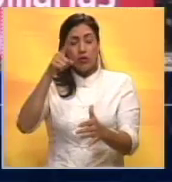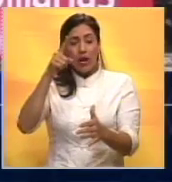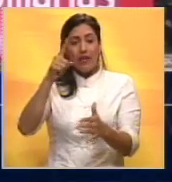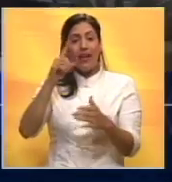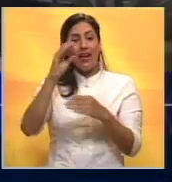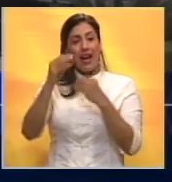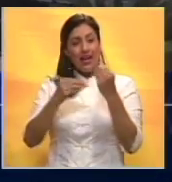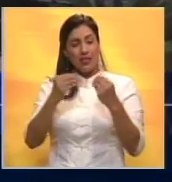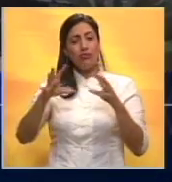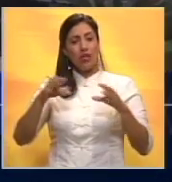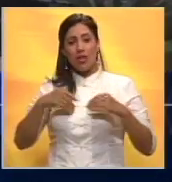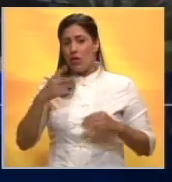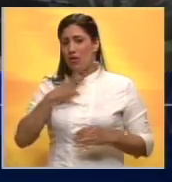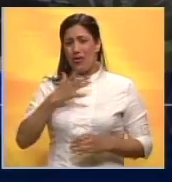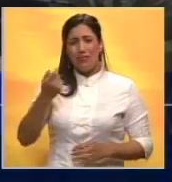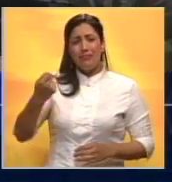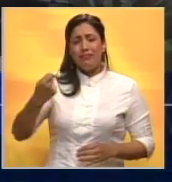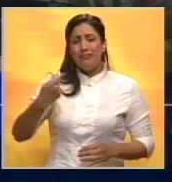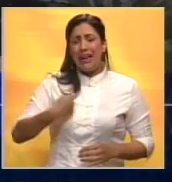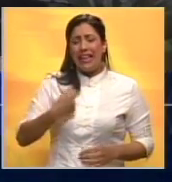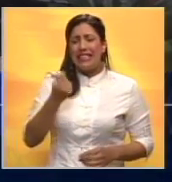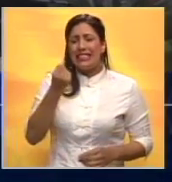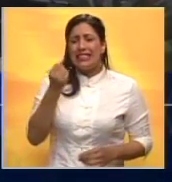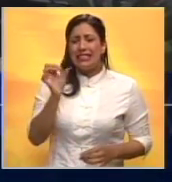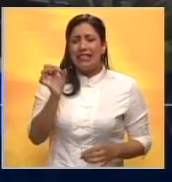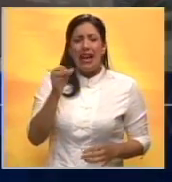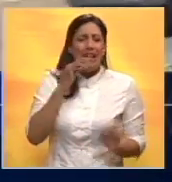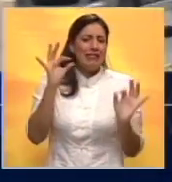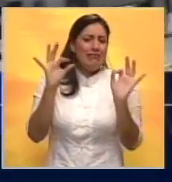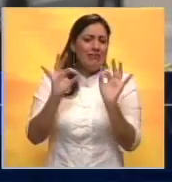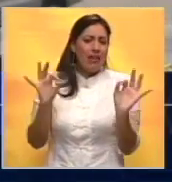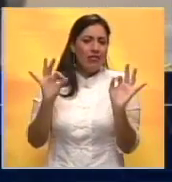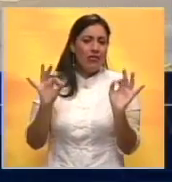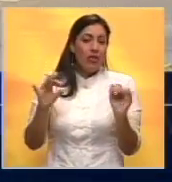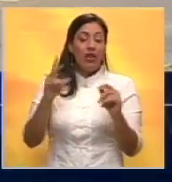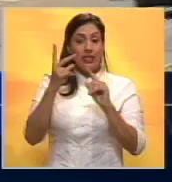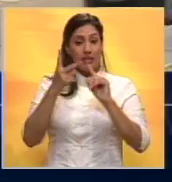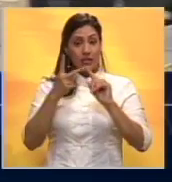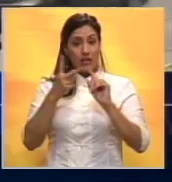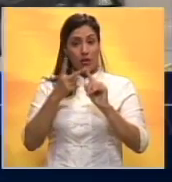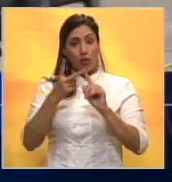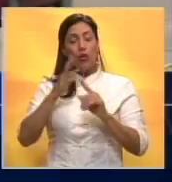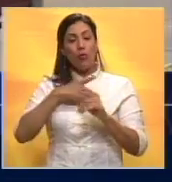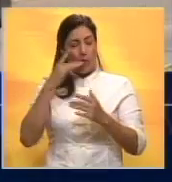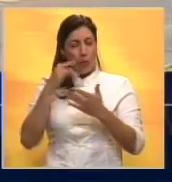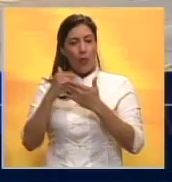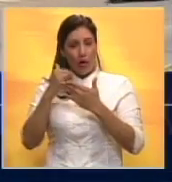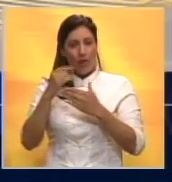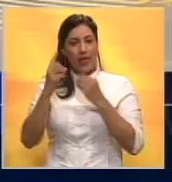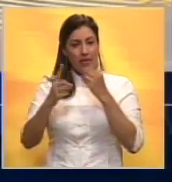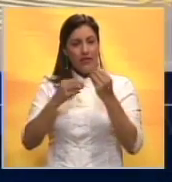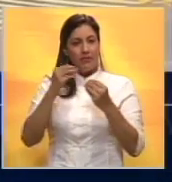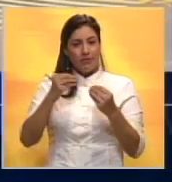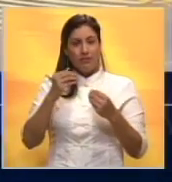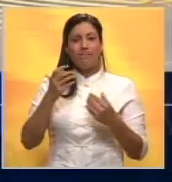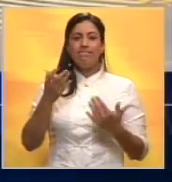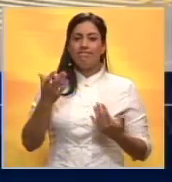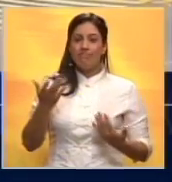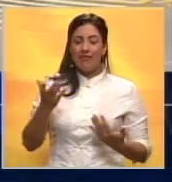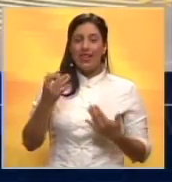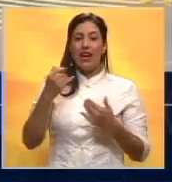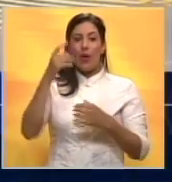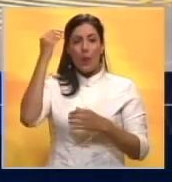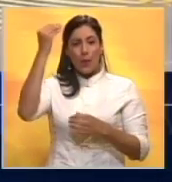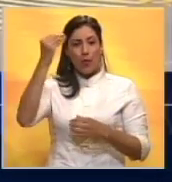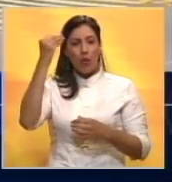asevero que no recibí un centavo y lo segundo en una prueba polígrafo pues inmediatamente la